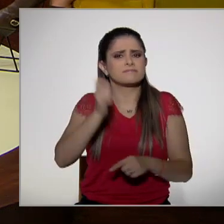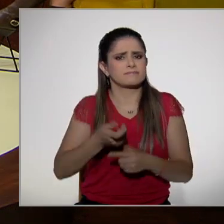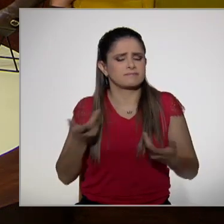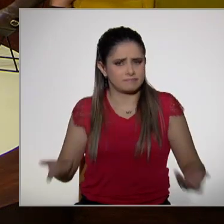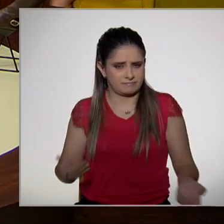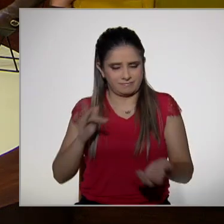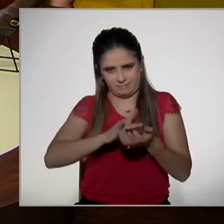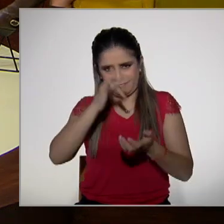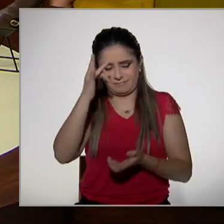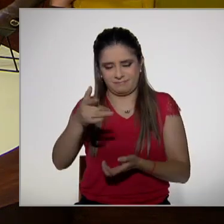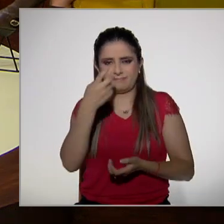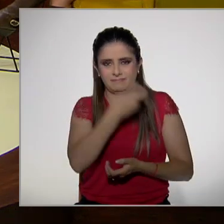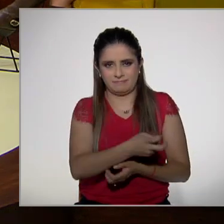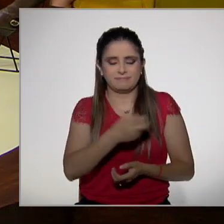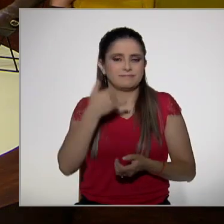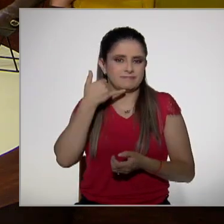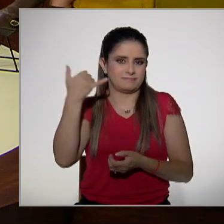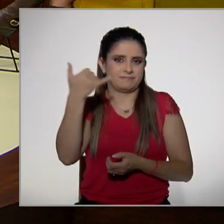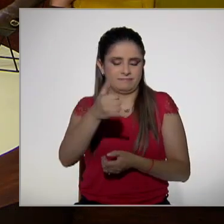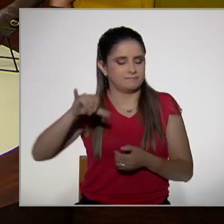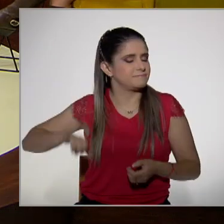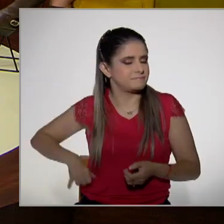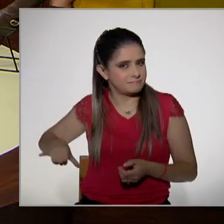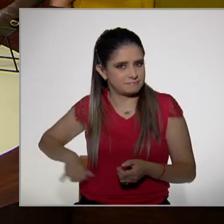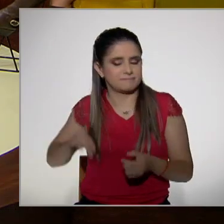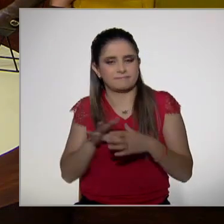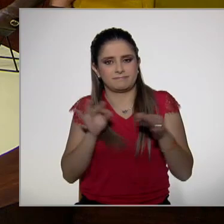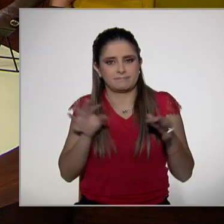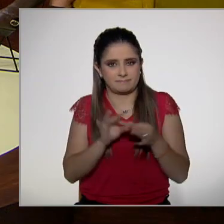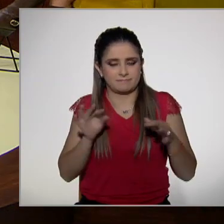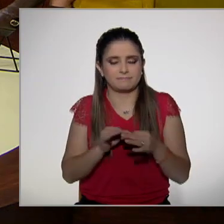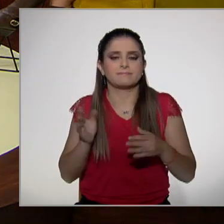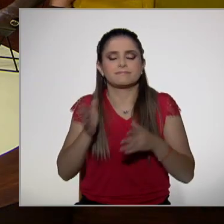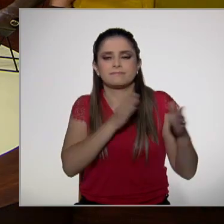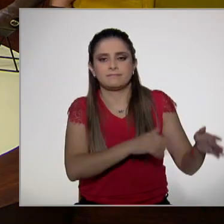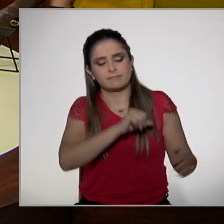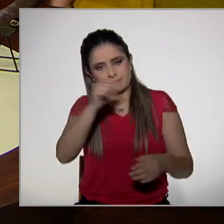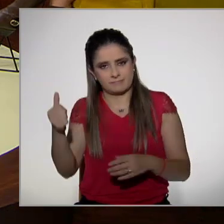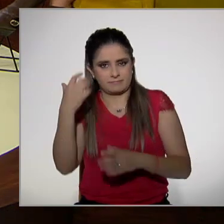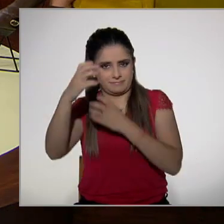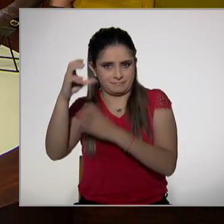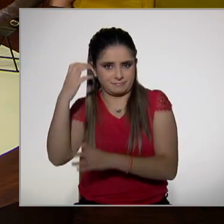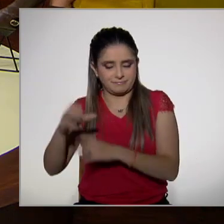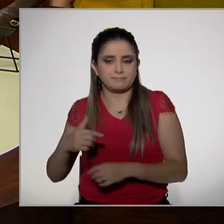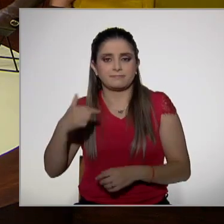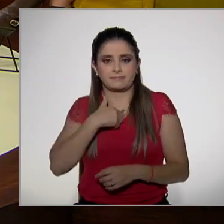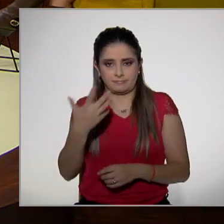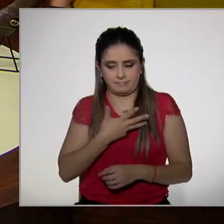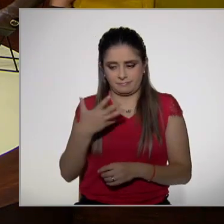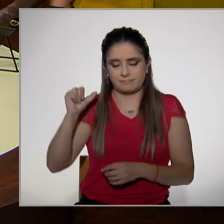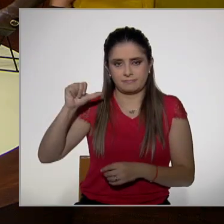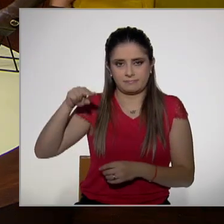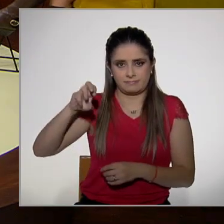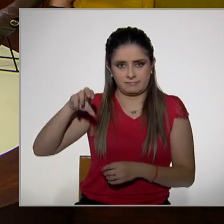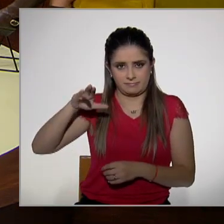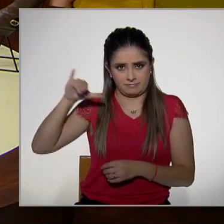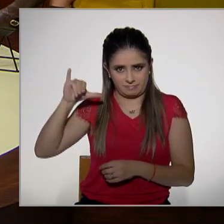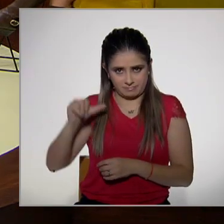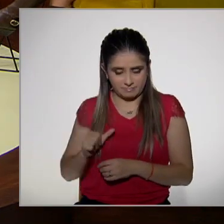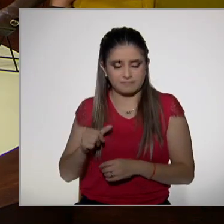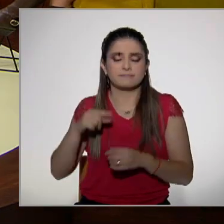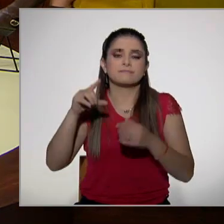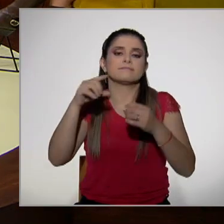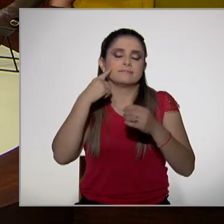gracias alfonso por este por esta llamada y este comentario jacqueline gonzález nos dice bueno yo tengo anemia también nos llama para